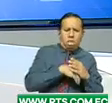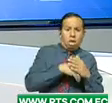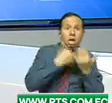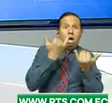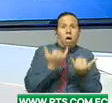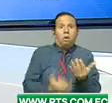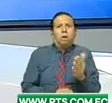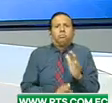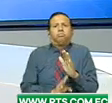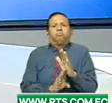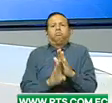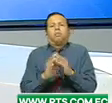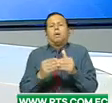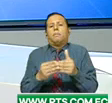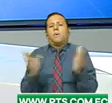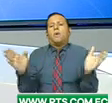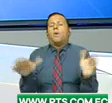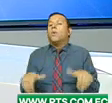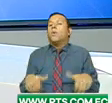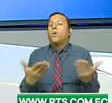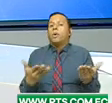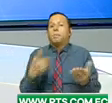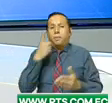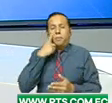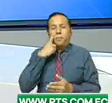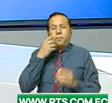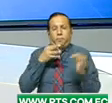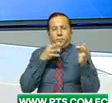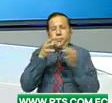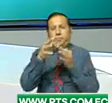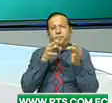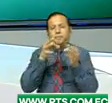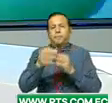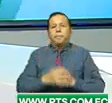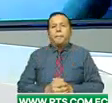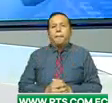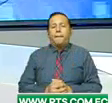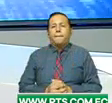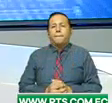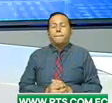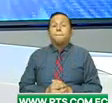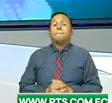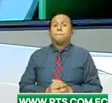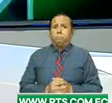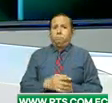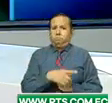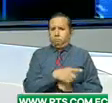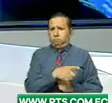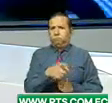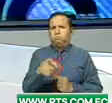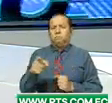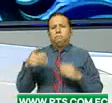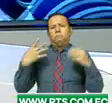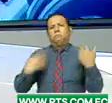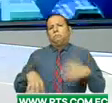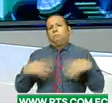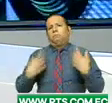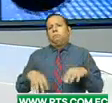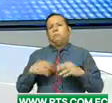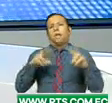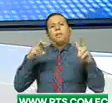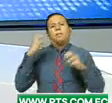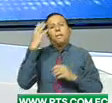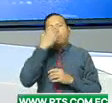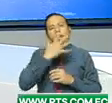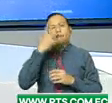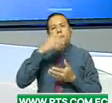un amplio menú gastronómico. Carlos Julio Gurumendi nos cuenta que en estos sitios se saborea el puro estilo esmeraldeño.